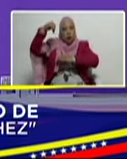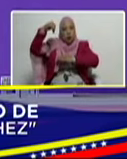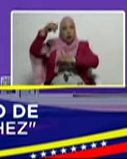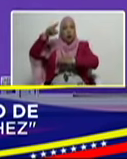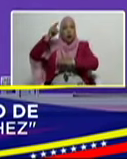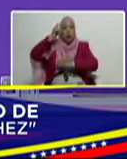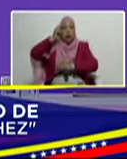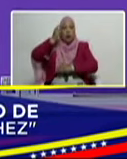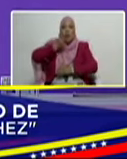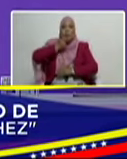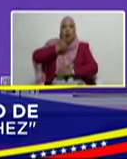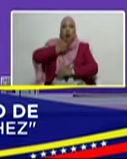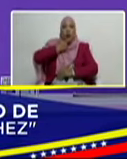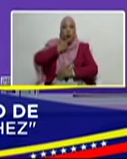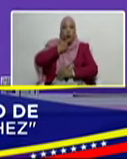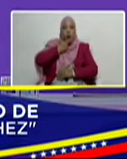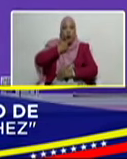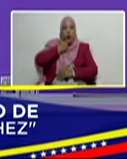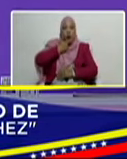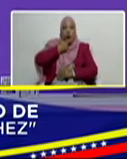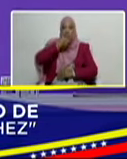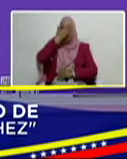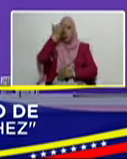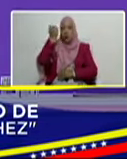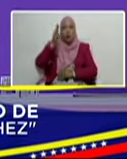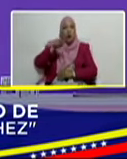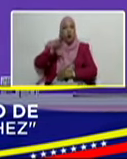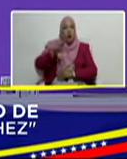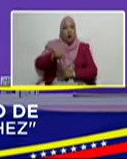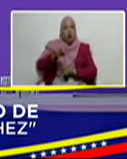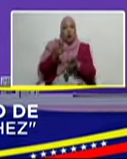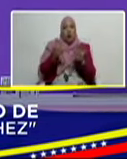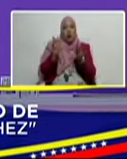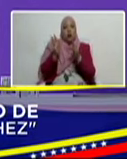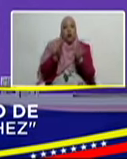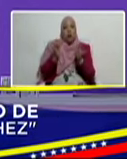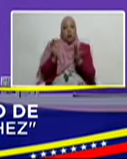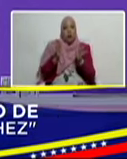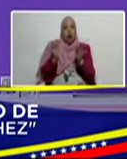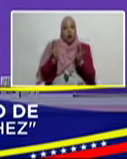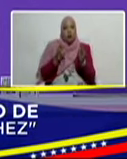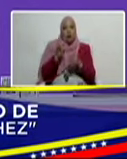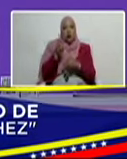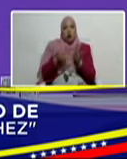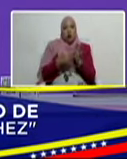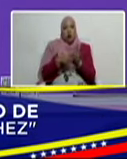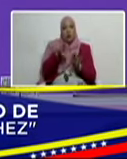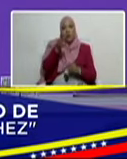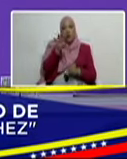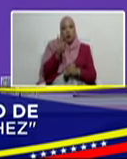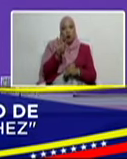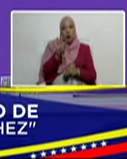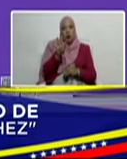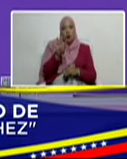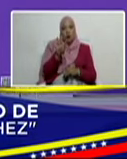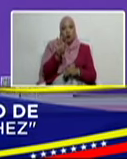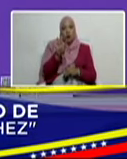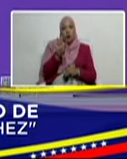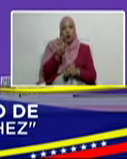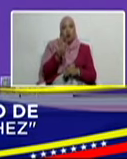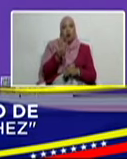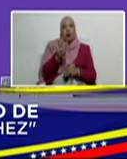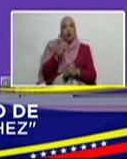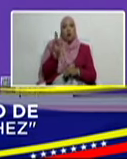Aquel día hermoso. Inolvidable, 8 de marzo 2024, llegó